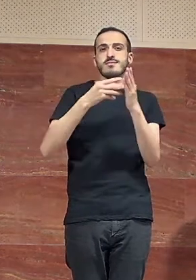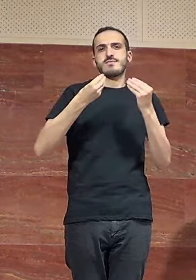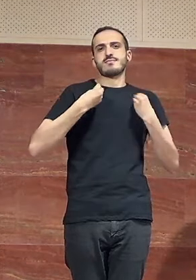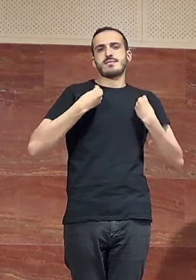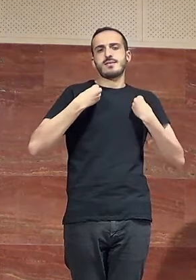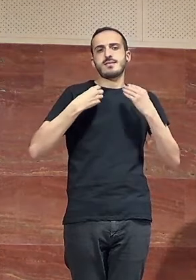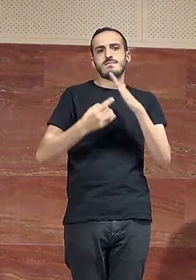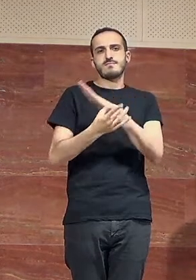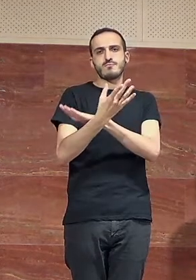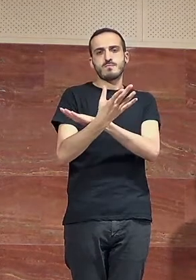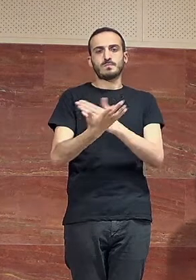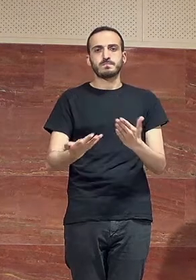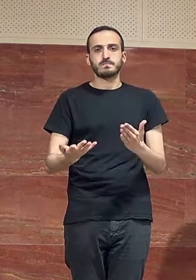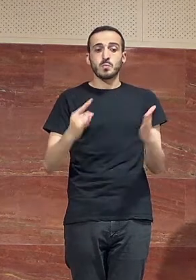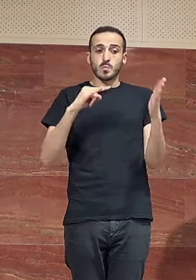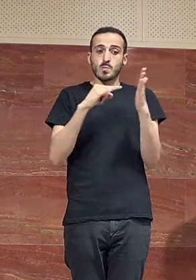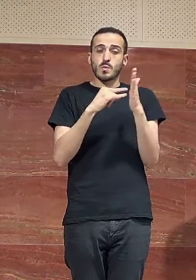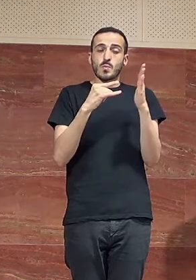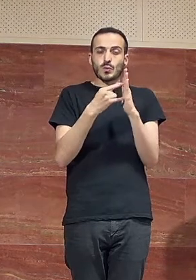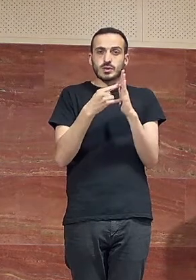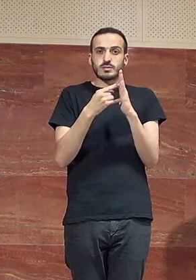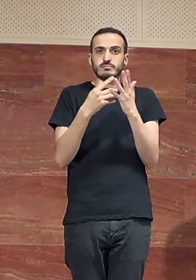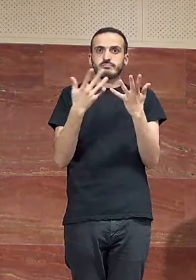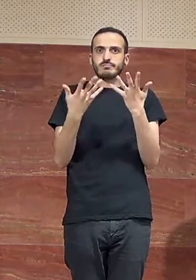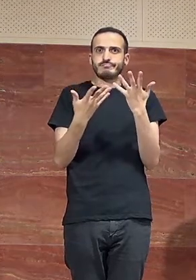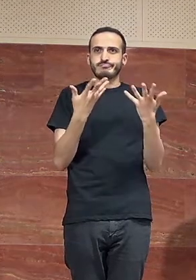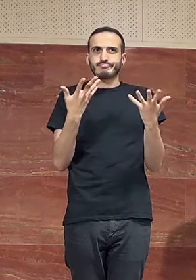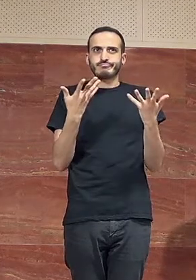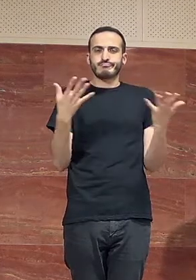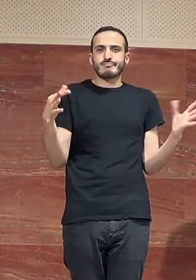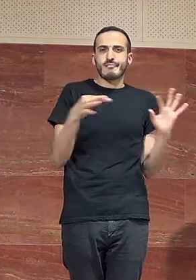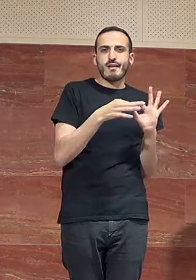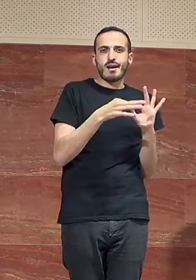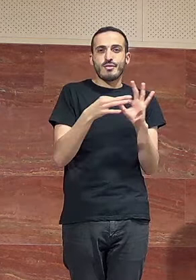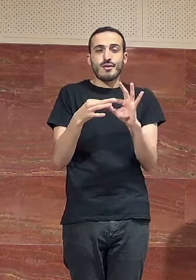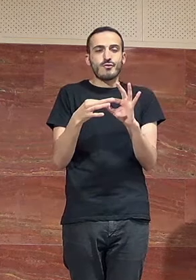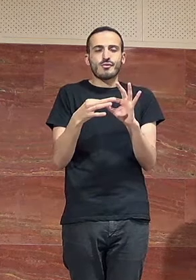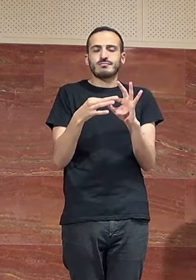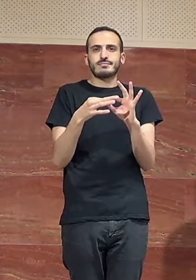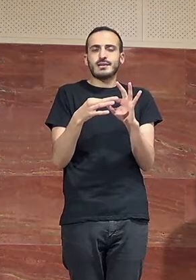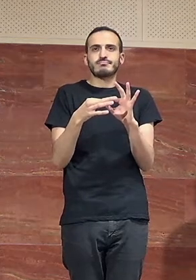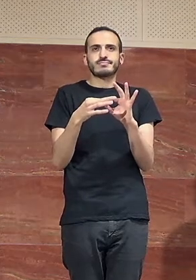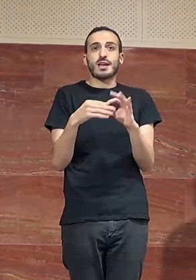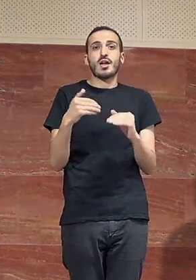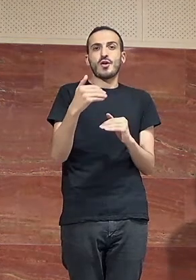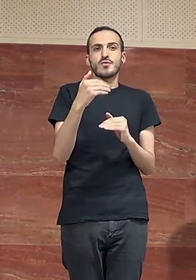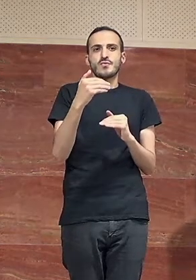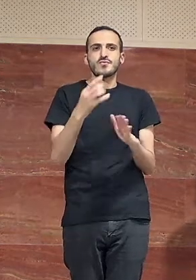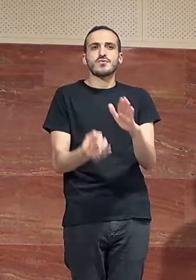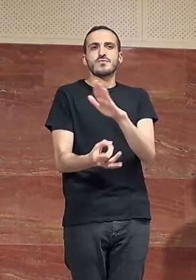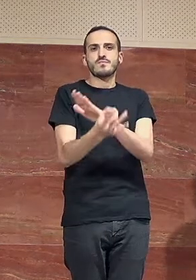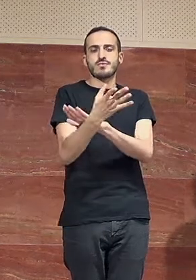vida tiene que ver con poder llevarse adelante. Esto aquí en esta casa, que se habla